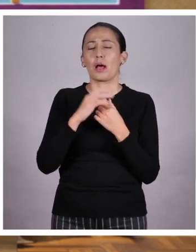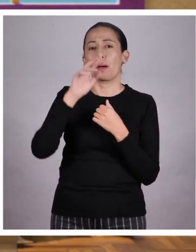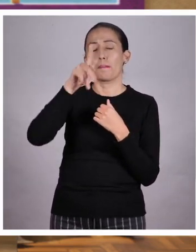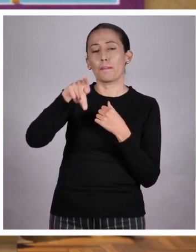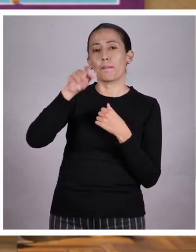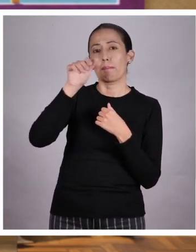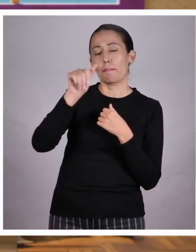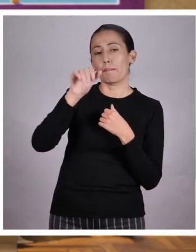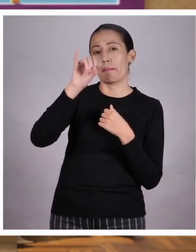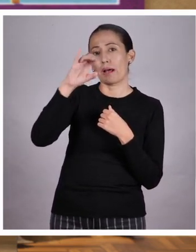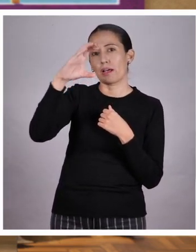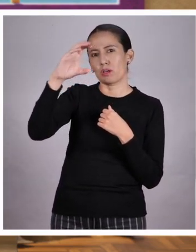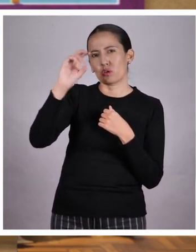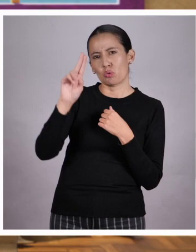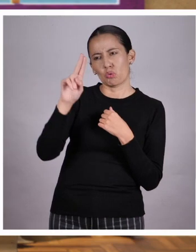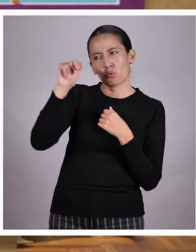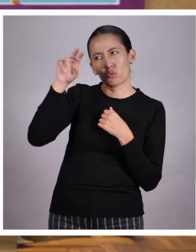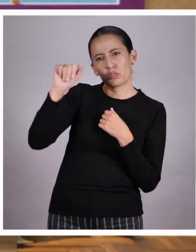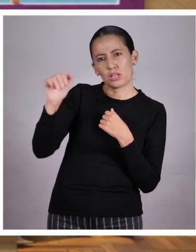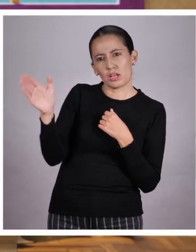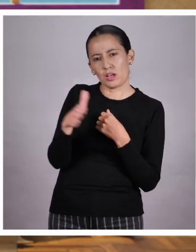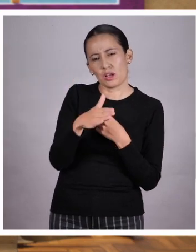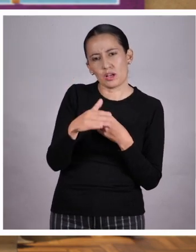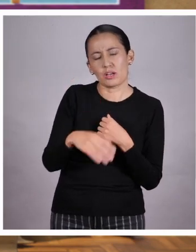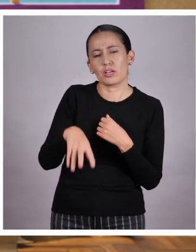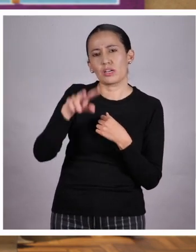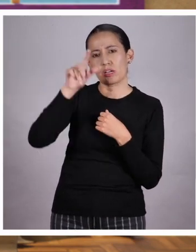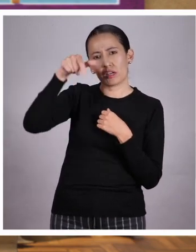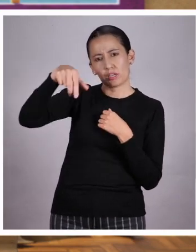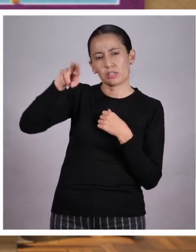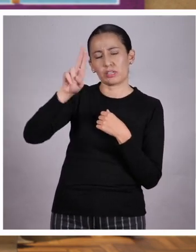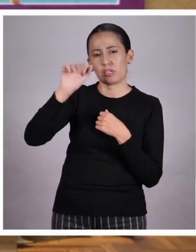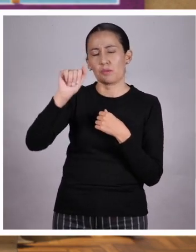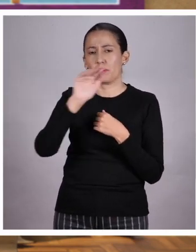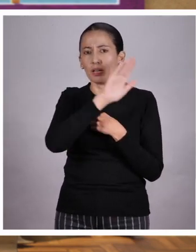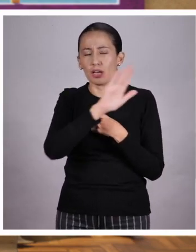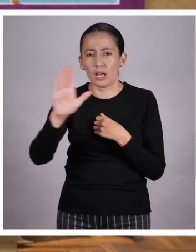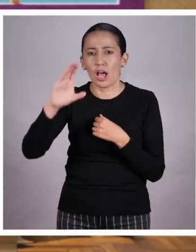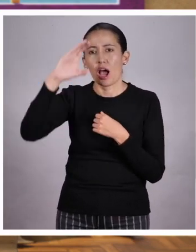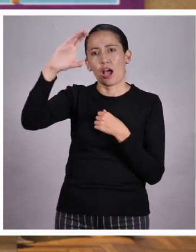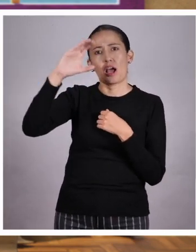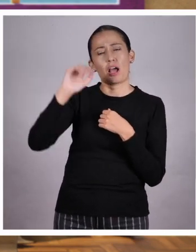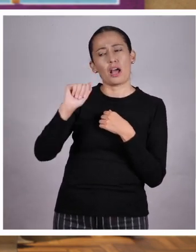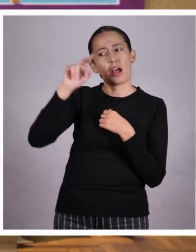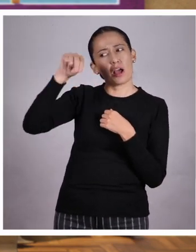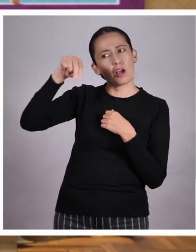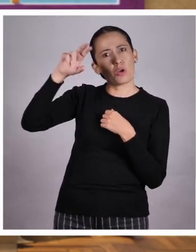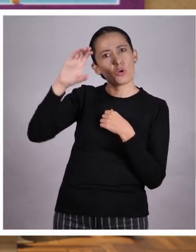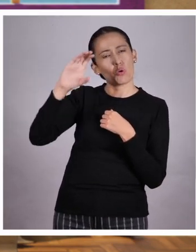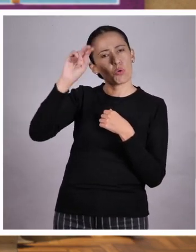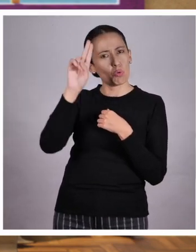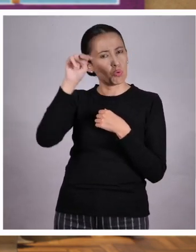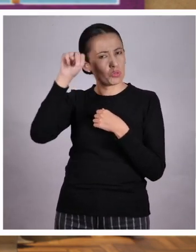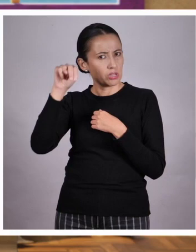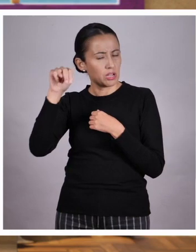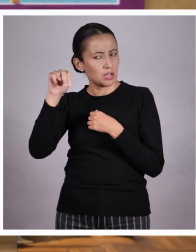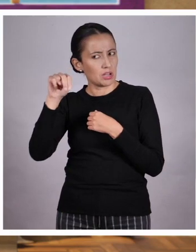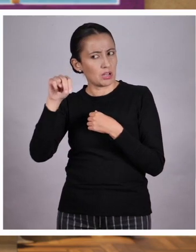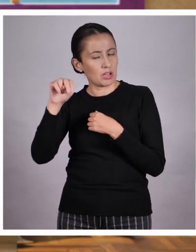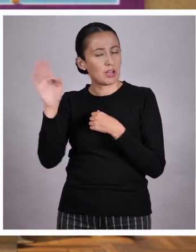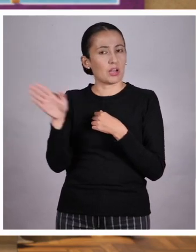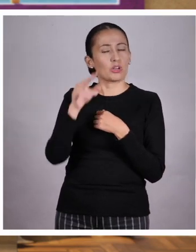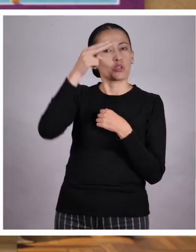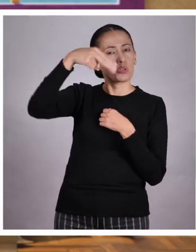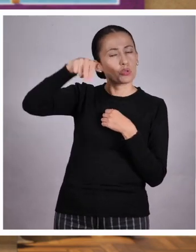cuna. Usted, kikin. Ustedes, can cuna. Nosotros y nosotras, ñu